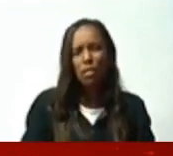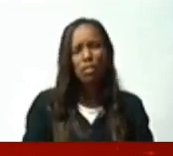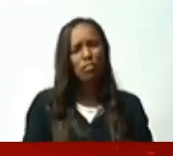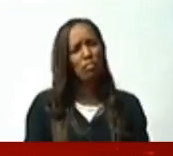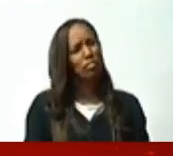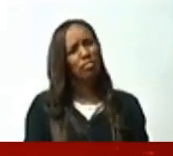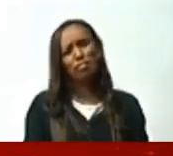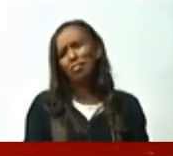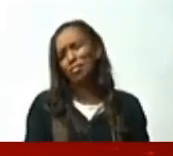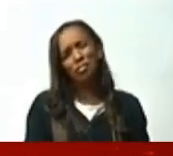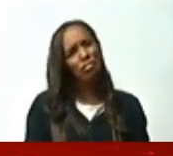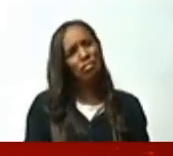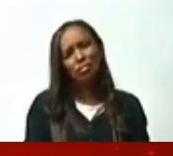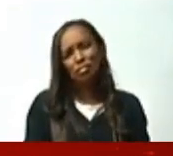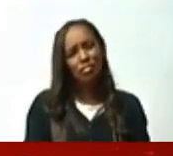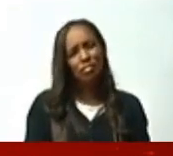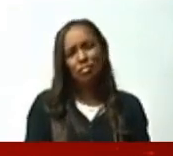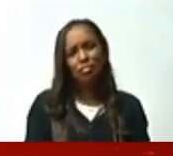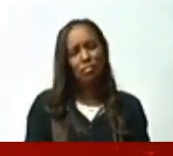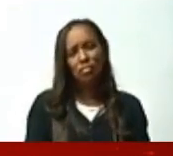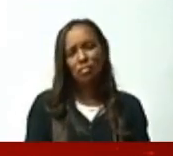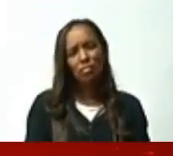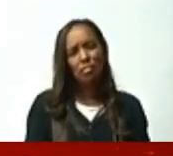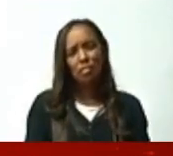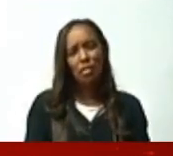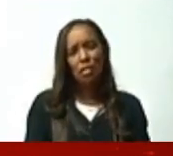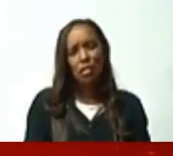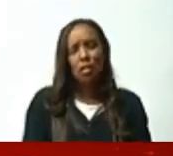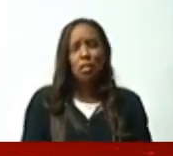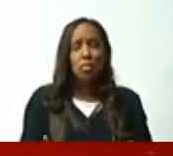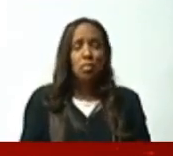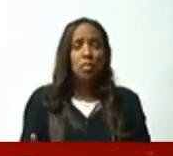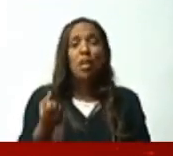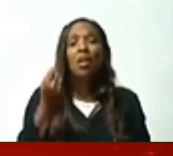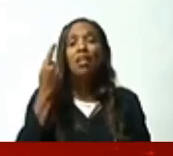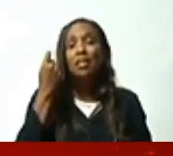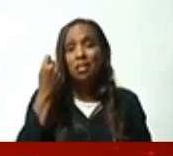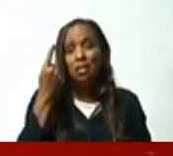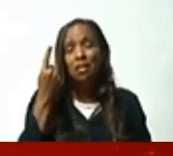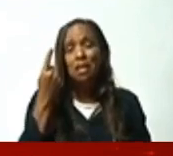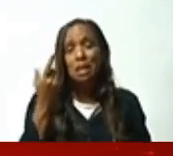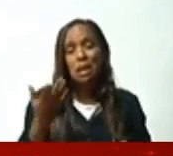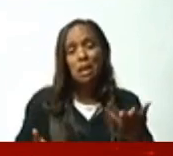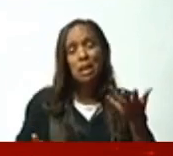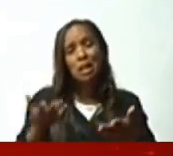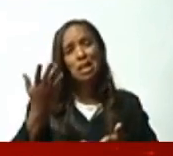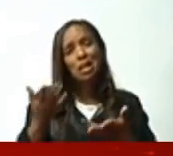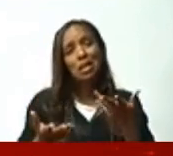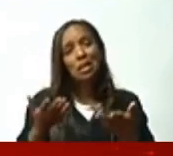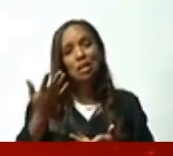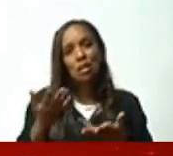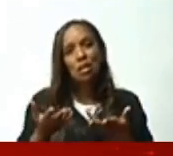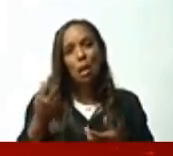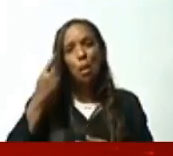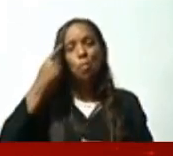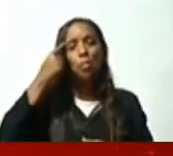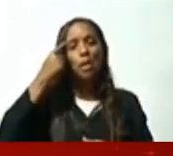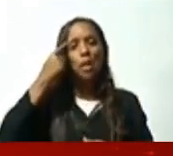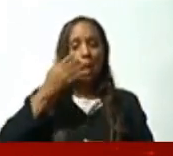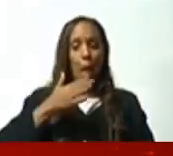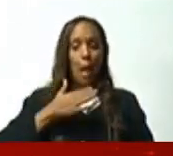proselitista o sacarle, tratar de sacarle capital político a una desgracia de un pueblo como el pueblo